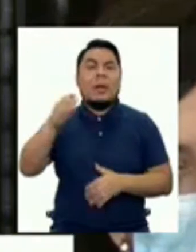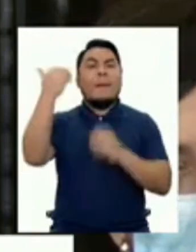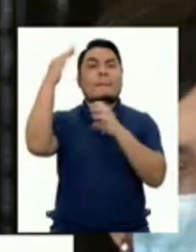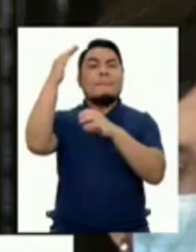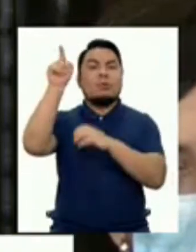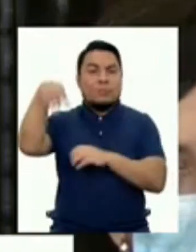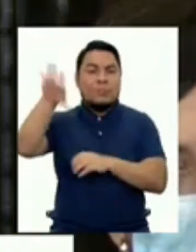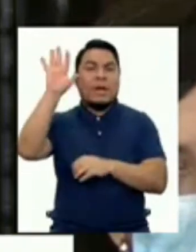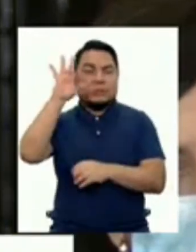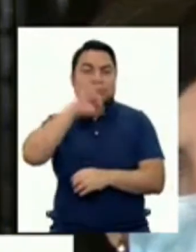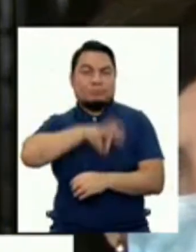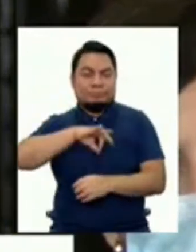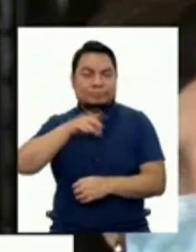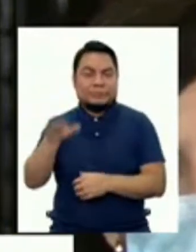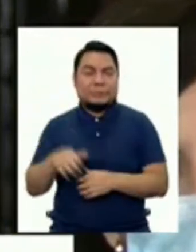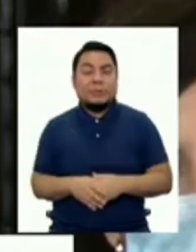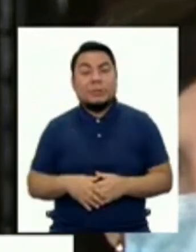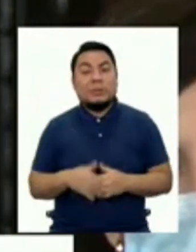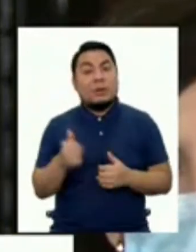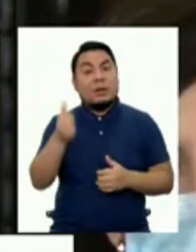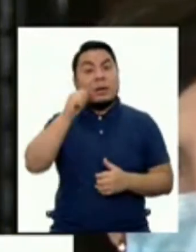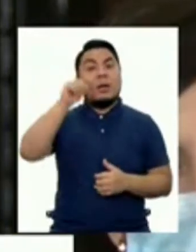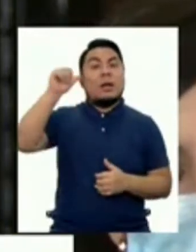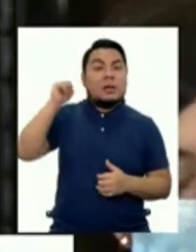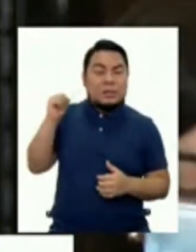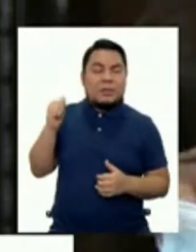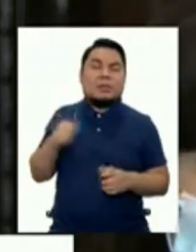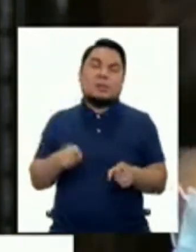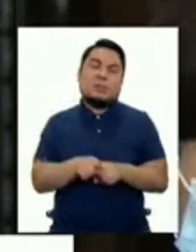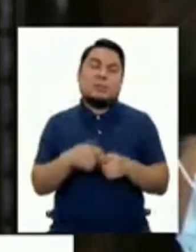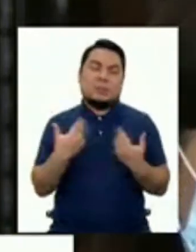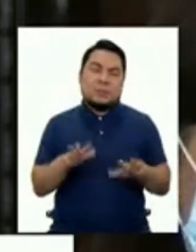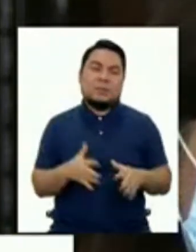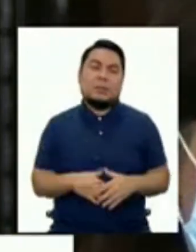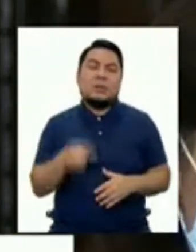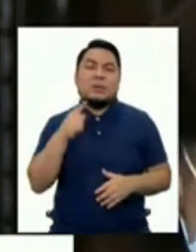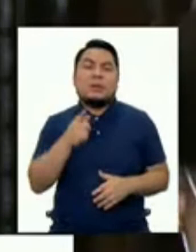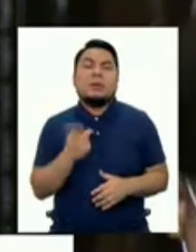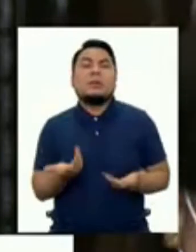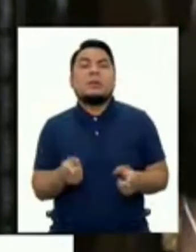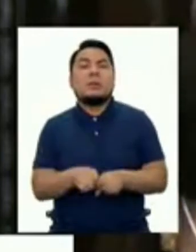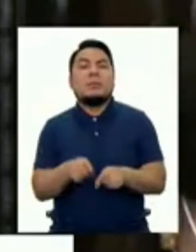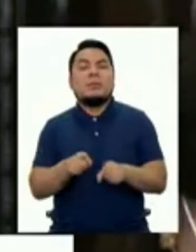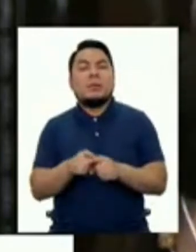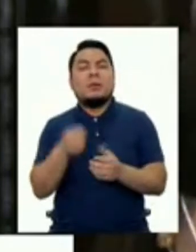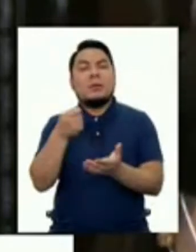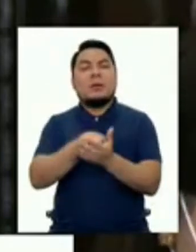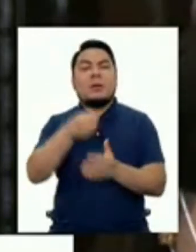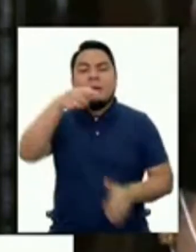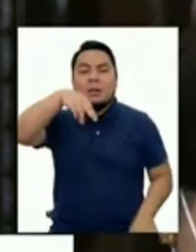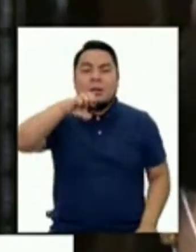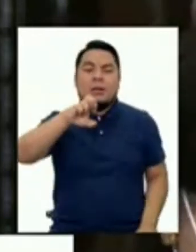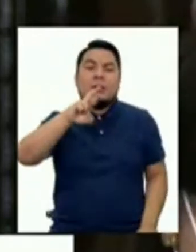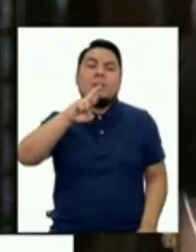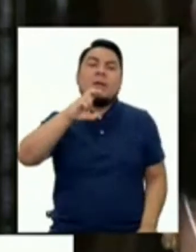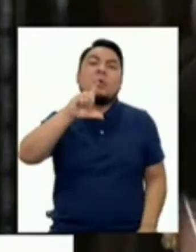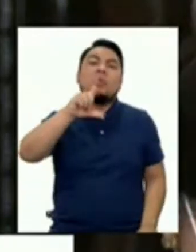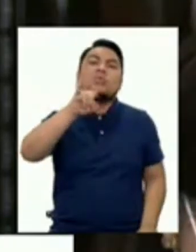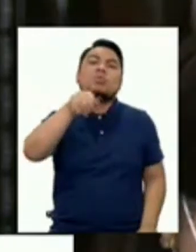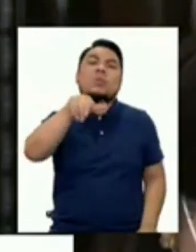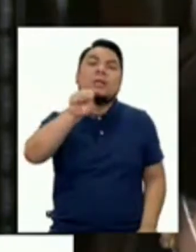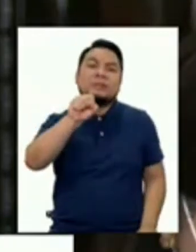Piura. De otro lado, el día de ayer hemos emitido ya la cuota de merluza. La merluza es uno de los recursos